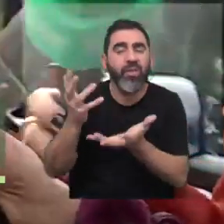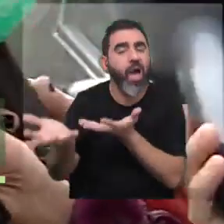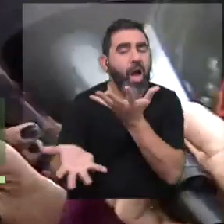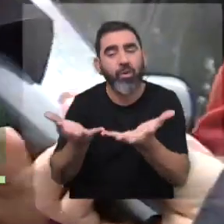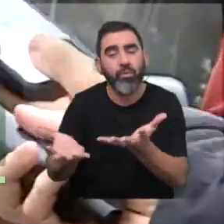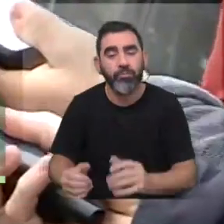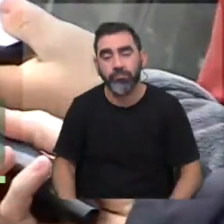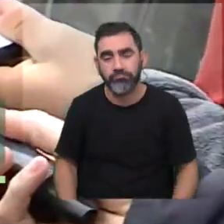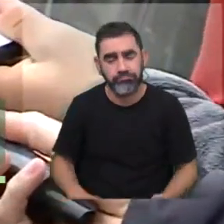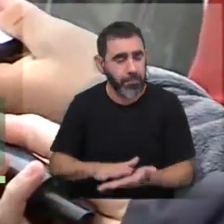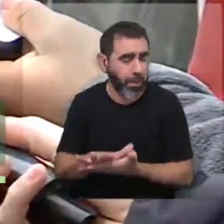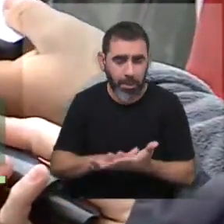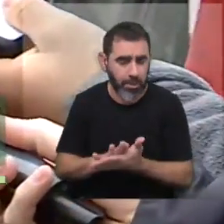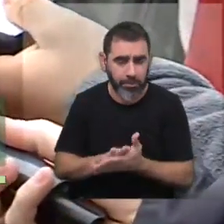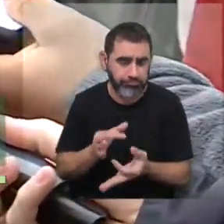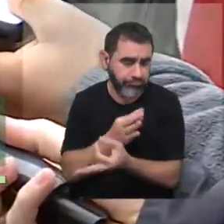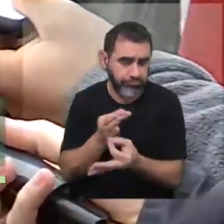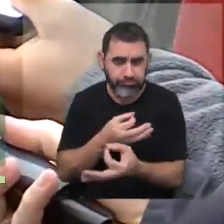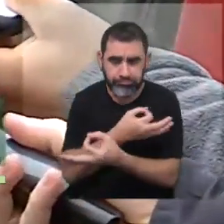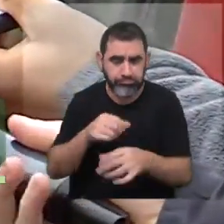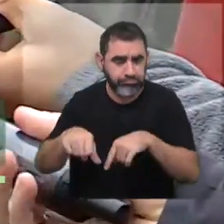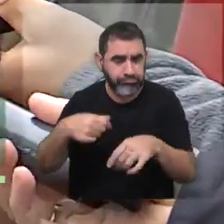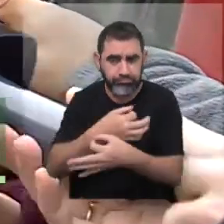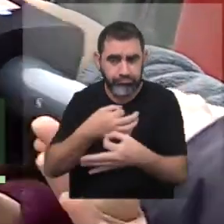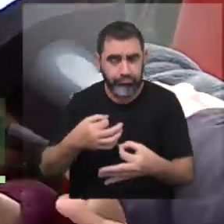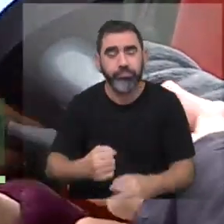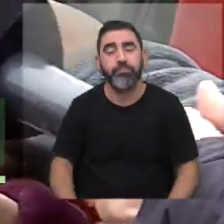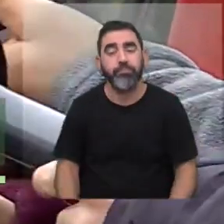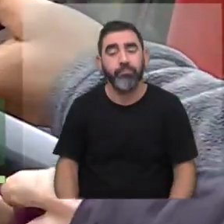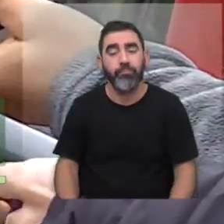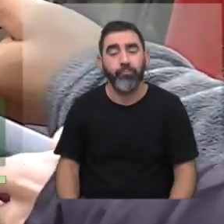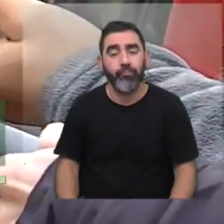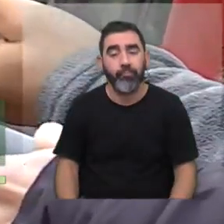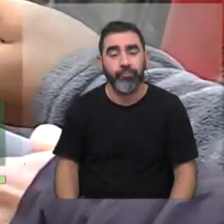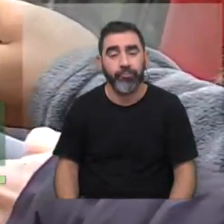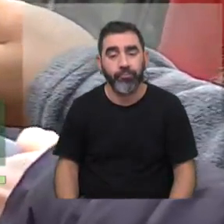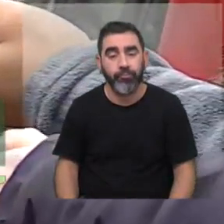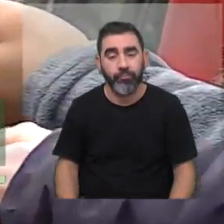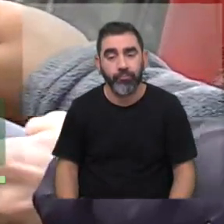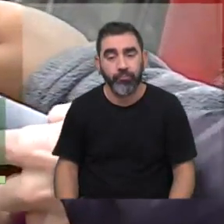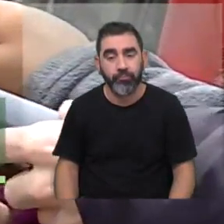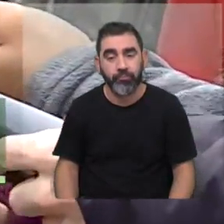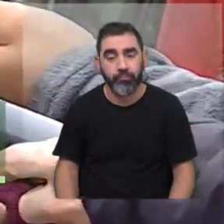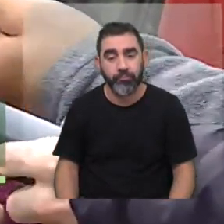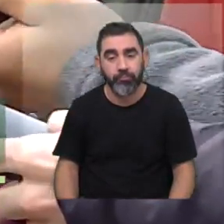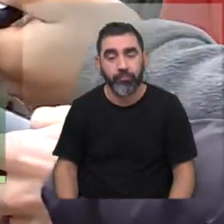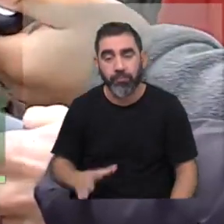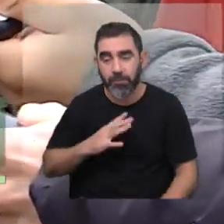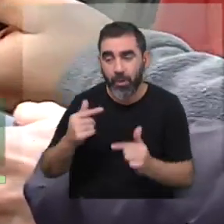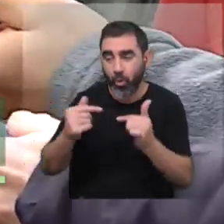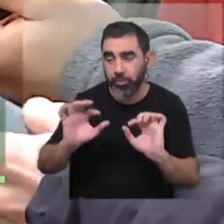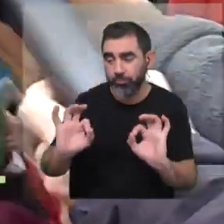nada particular no está todo está todo bien de acuerdo al equipo sea tienen aquello que necesitan y las condiciones